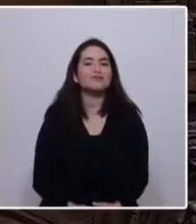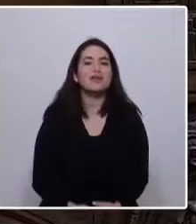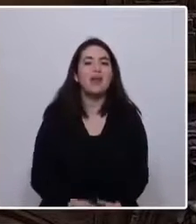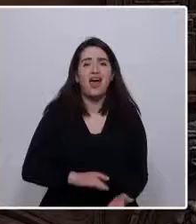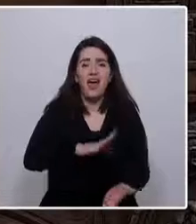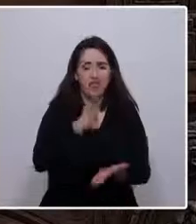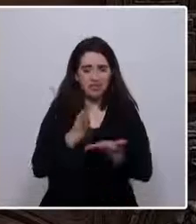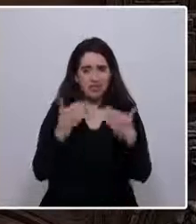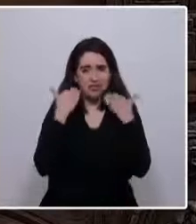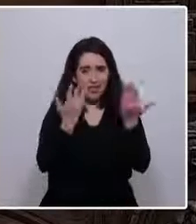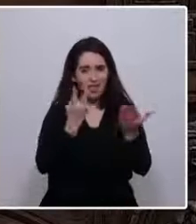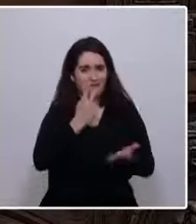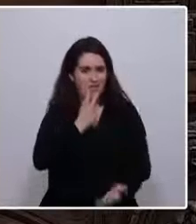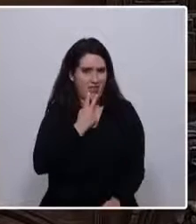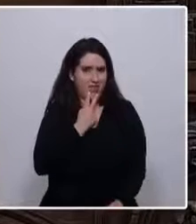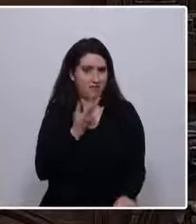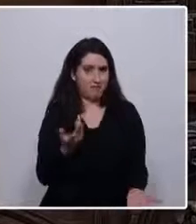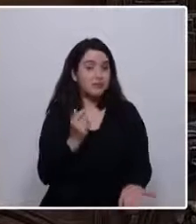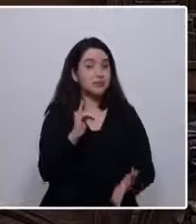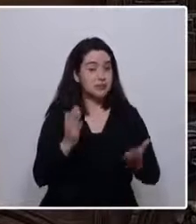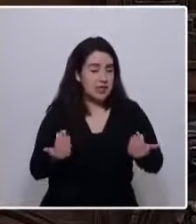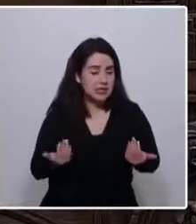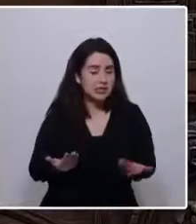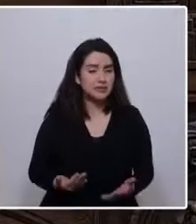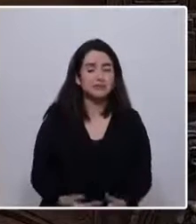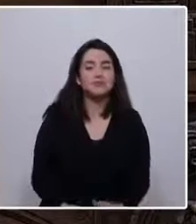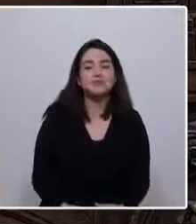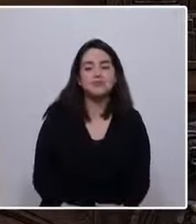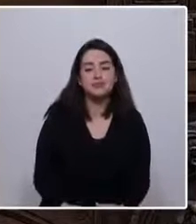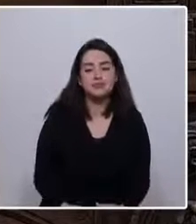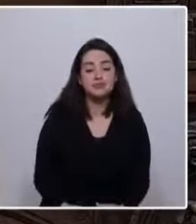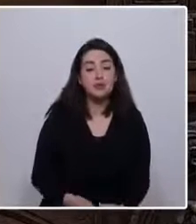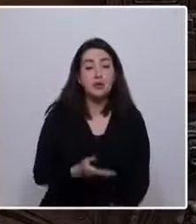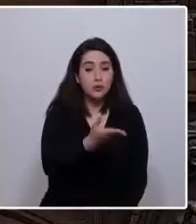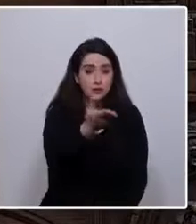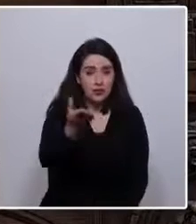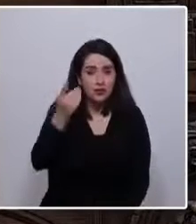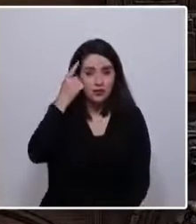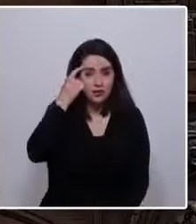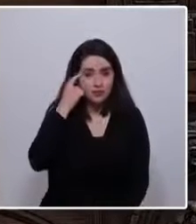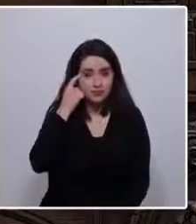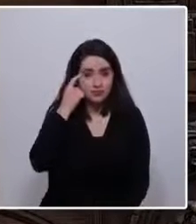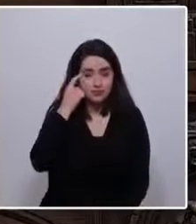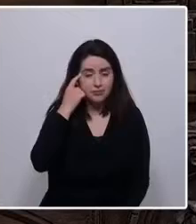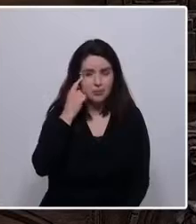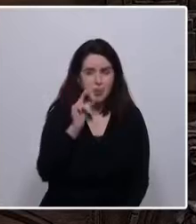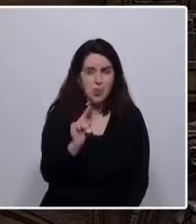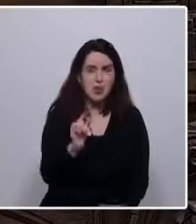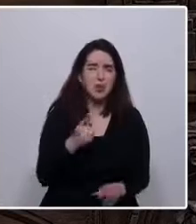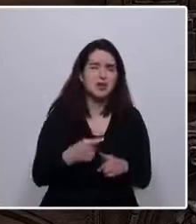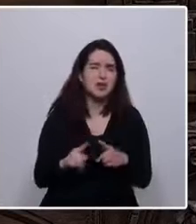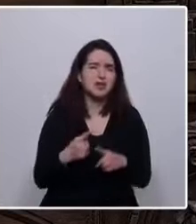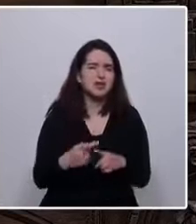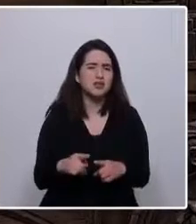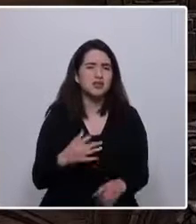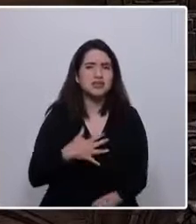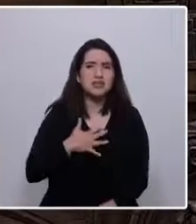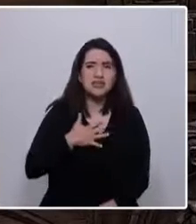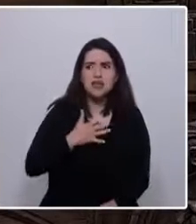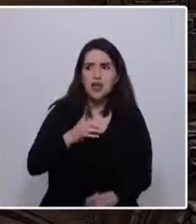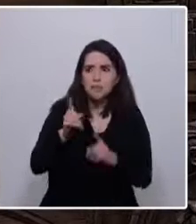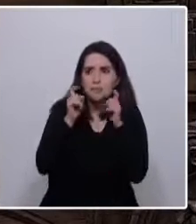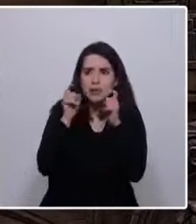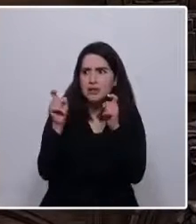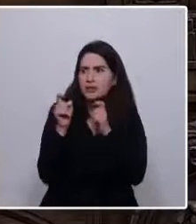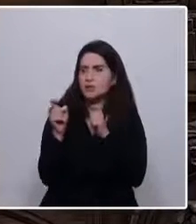vida si fuese necesario y créanme que no fueron pocas las veces que sentí el peligro que nos